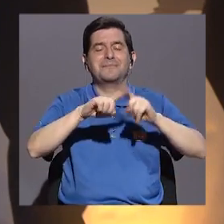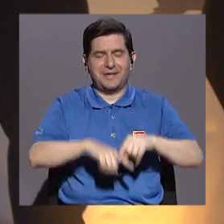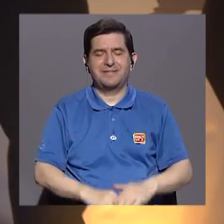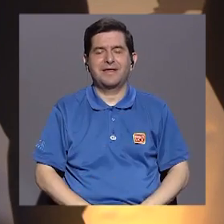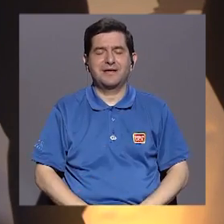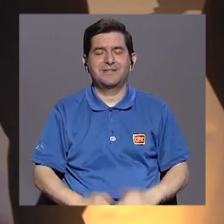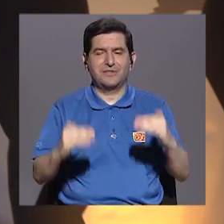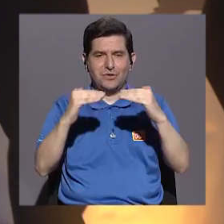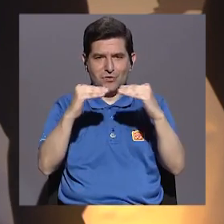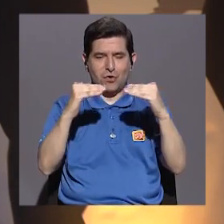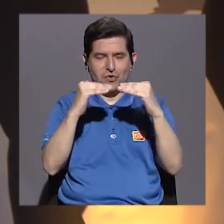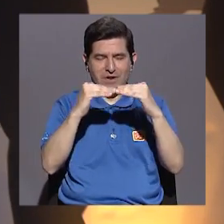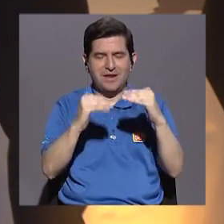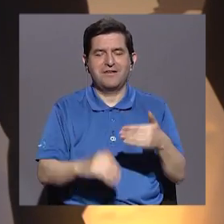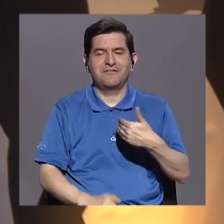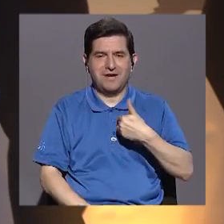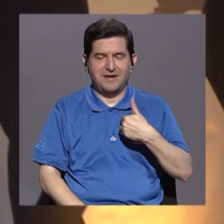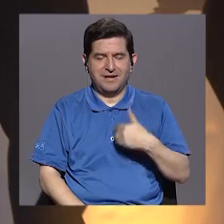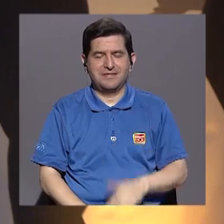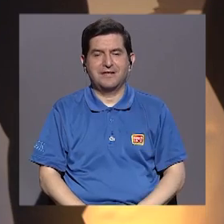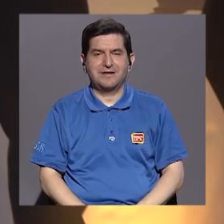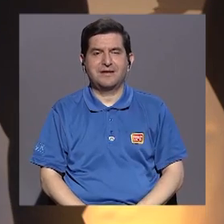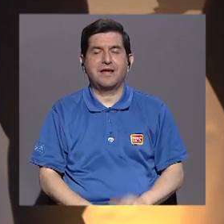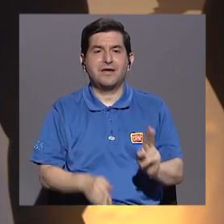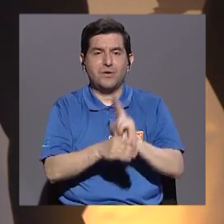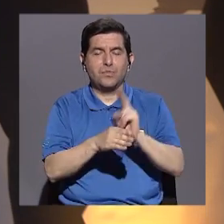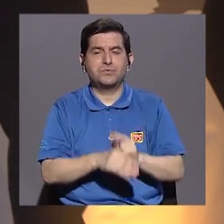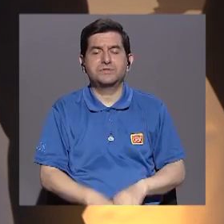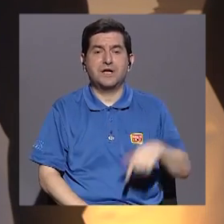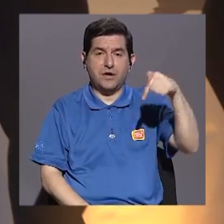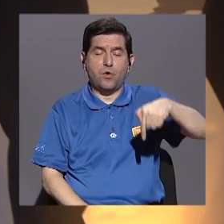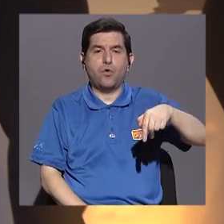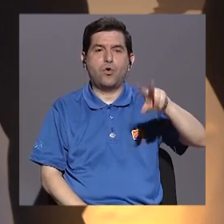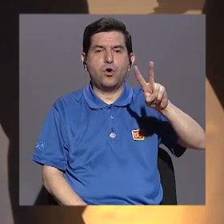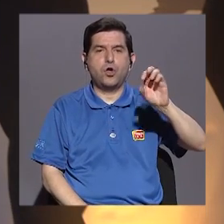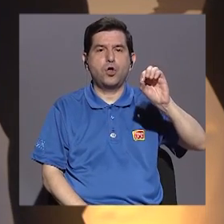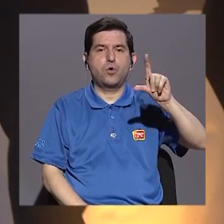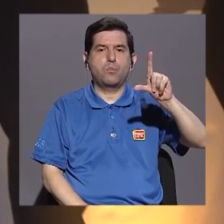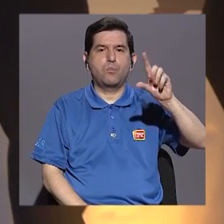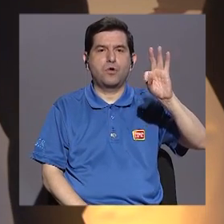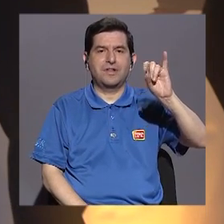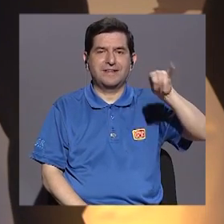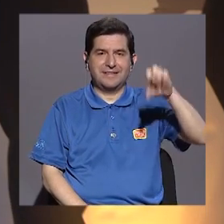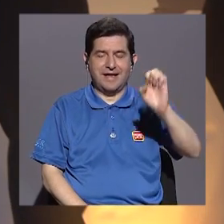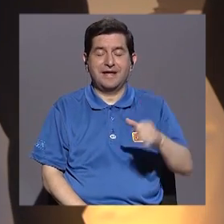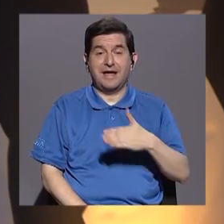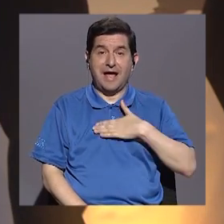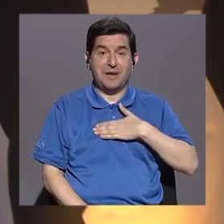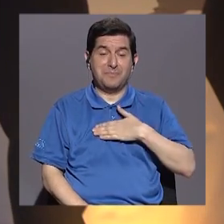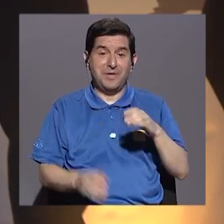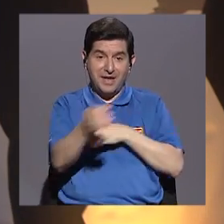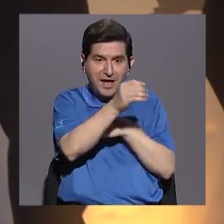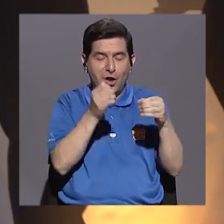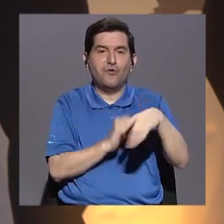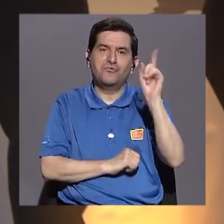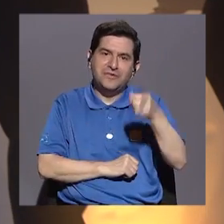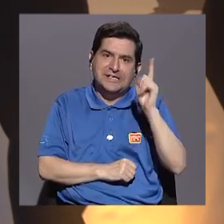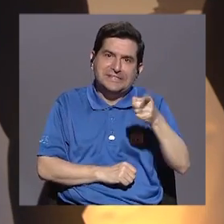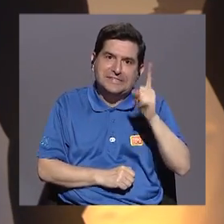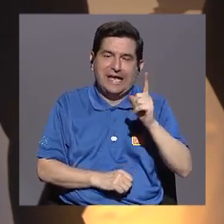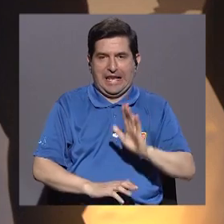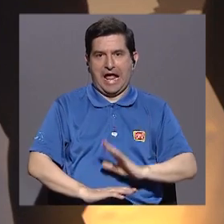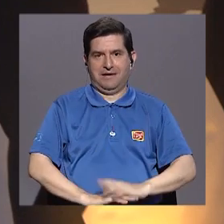el nivel de voltaje que utilicen vamos a usar voltaje el día de hoy aunque después en la oficina me van a regañar